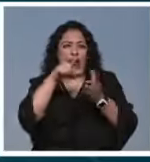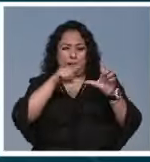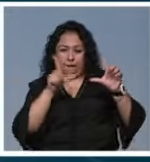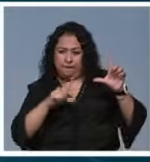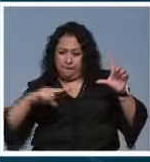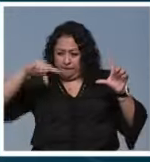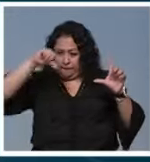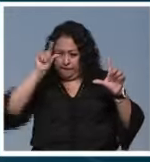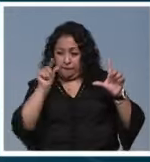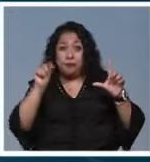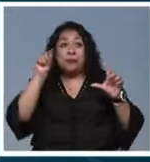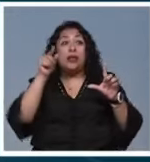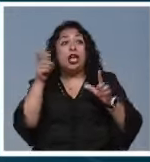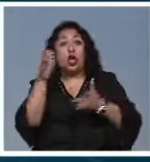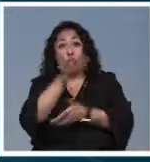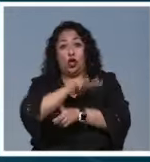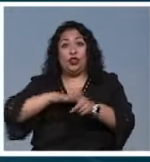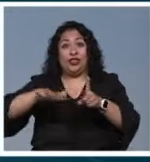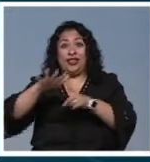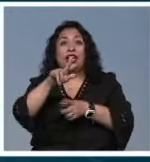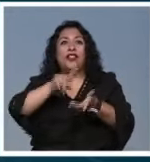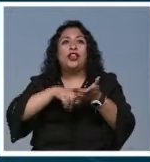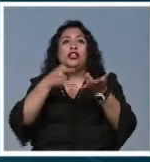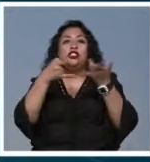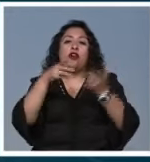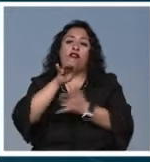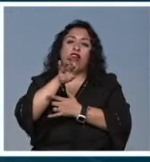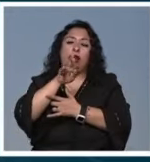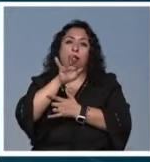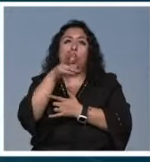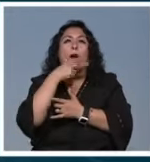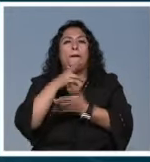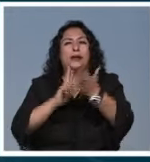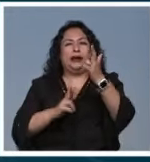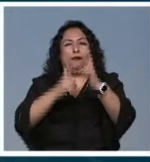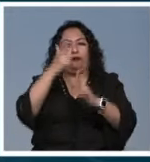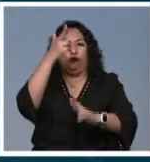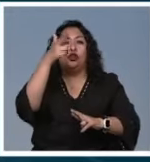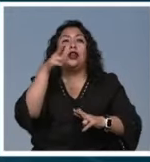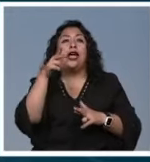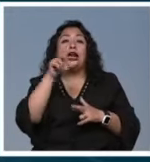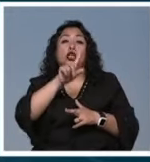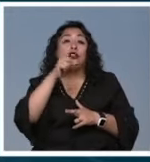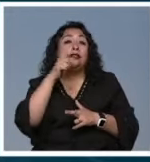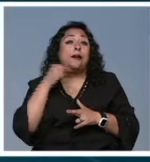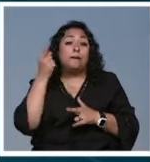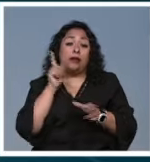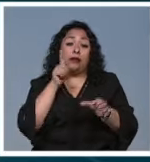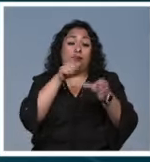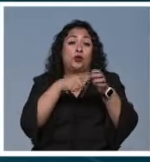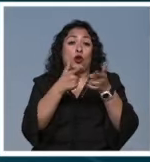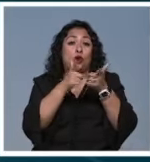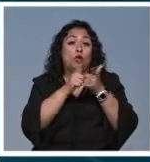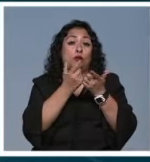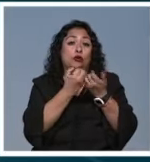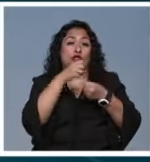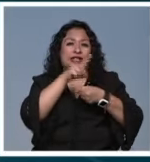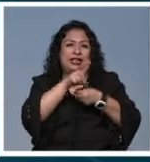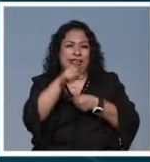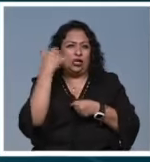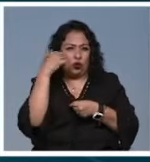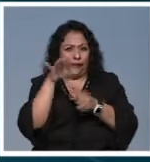contexto la historia de Felipe Carrillo Puerto, quien fue un revolucionario zapatista que después se unió al Partido Socialista en Yucatán,